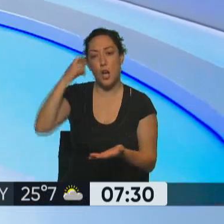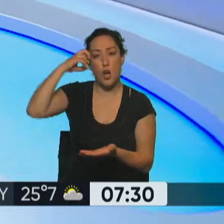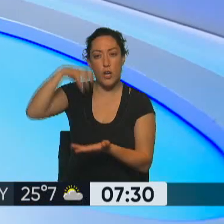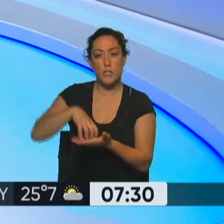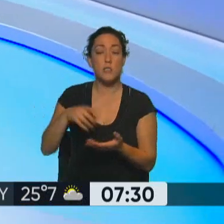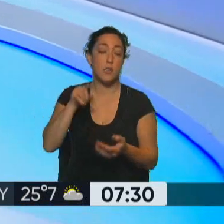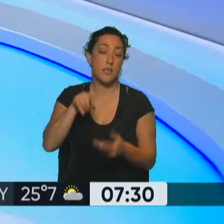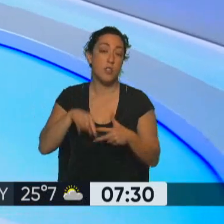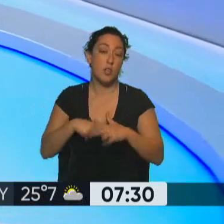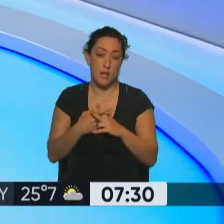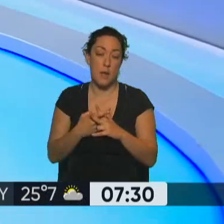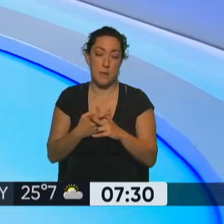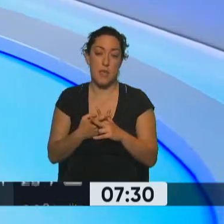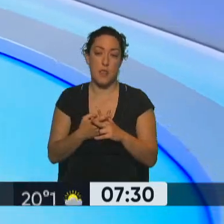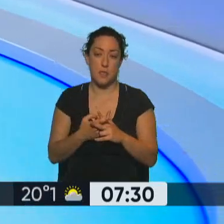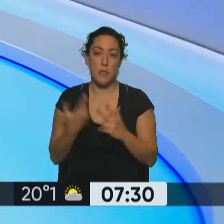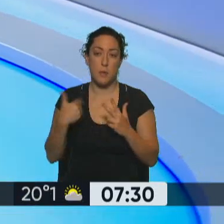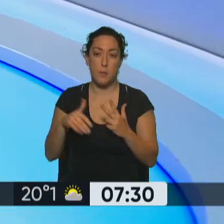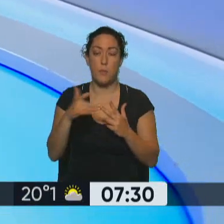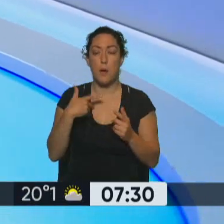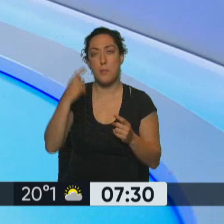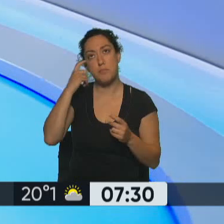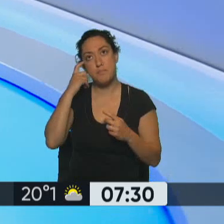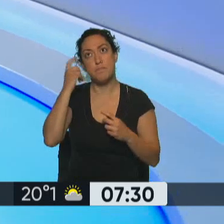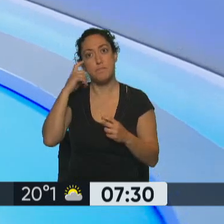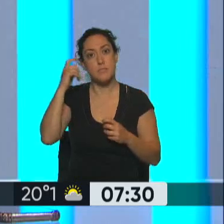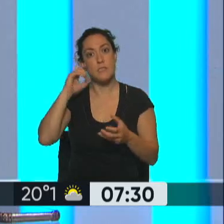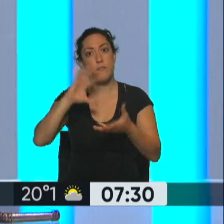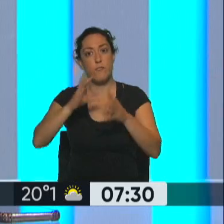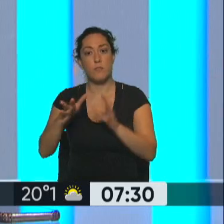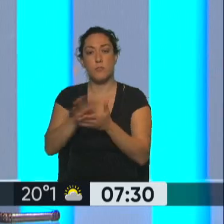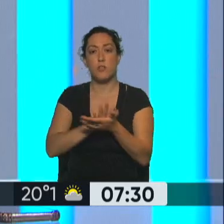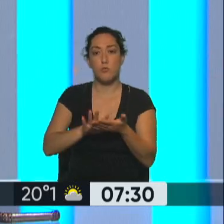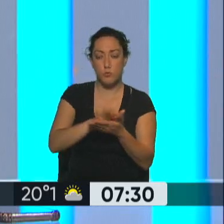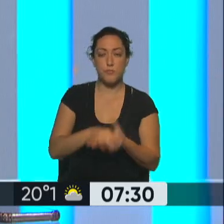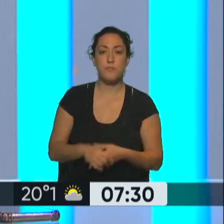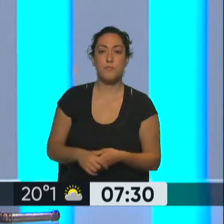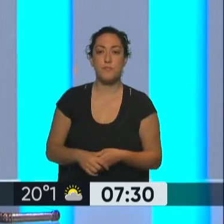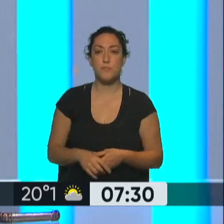es una herramienta que va a tener, seguramente van a estar elaborando y van a estar pensando. Me parece que el primer